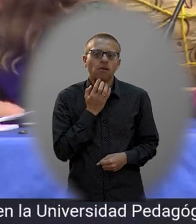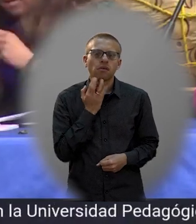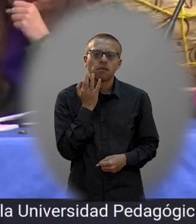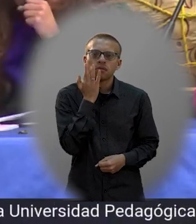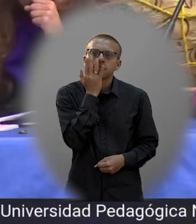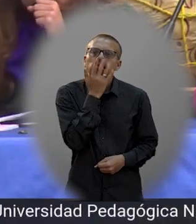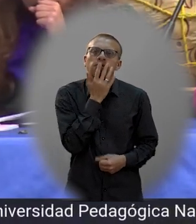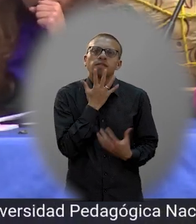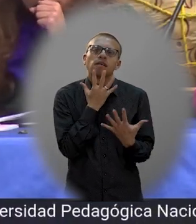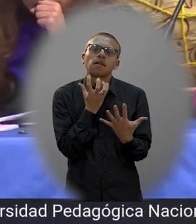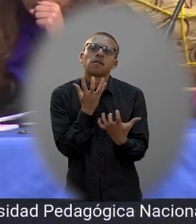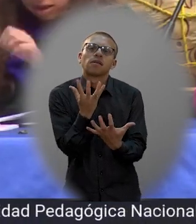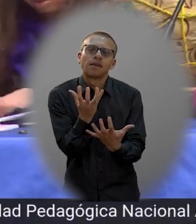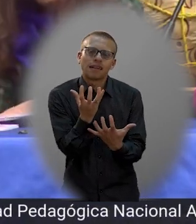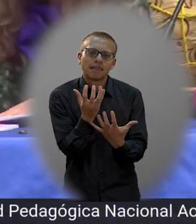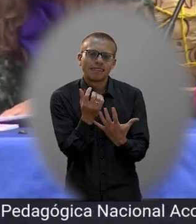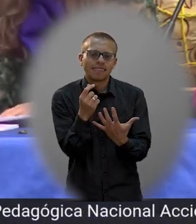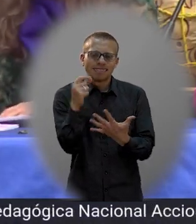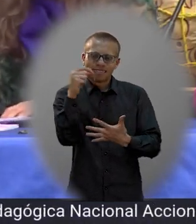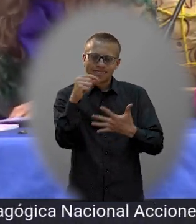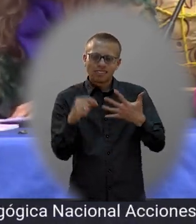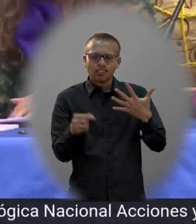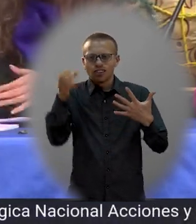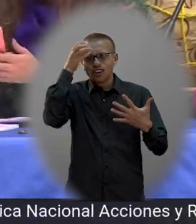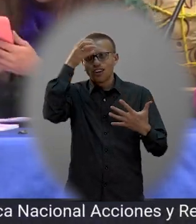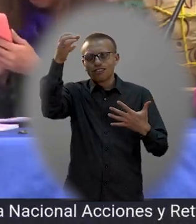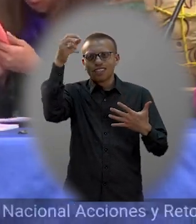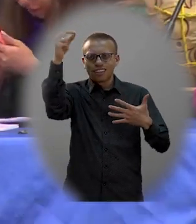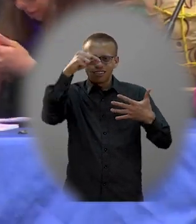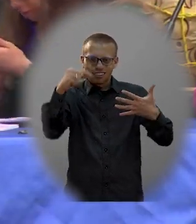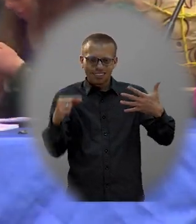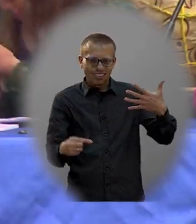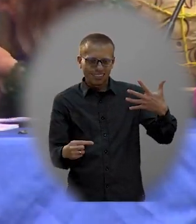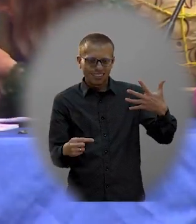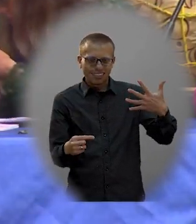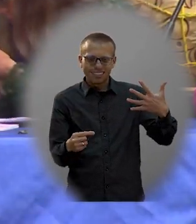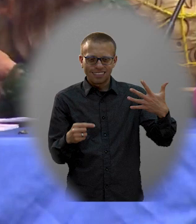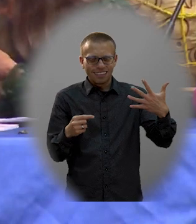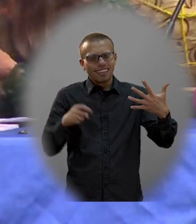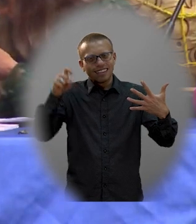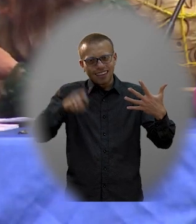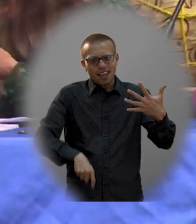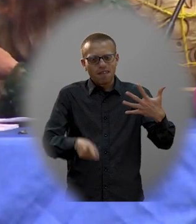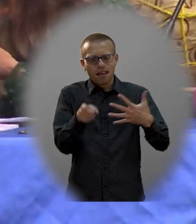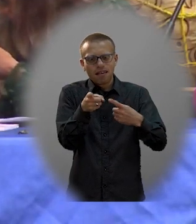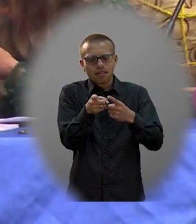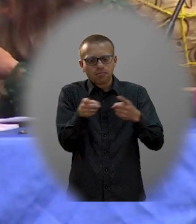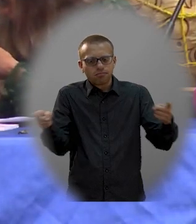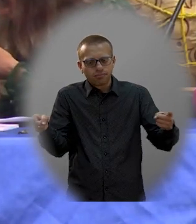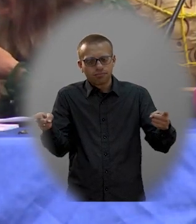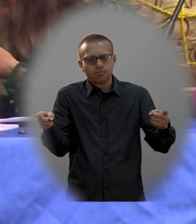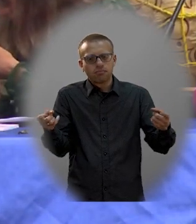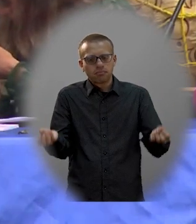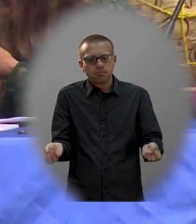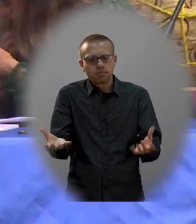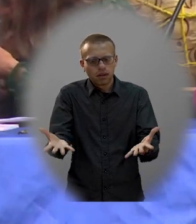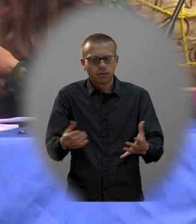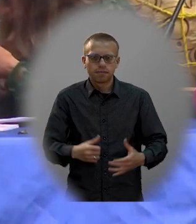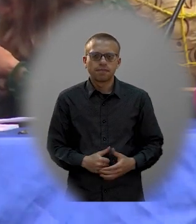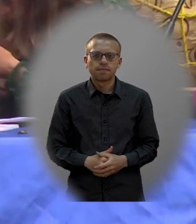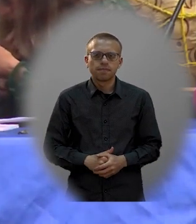define dentro de los conceptos, entonces como definir a qué nos referimos con el deseo y si solo hablamos de deseo o de orientación sexual.